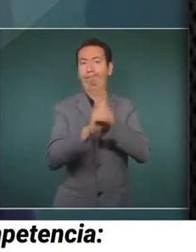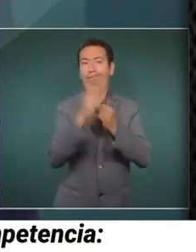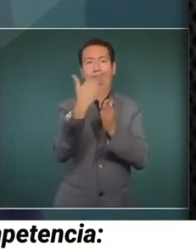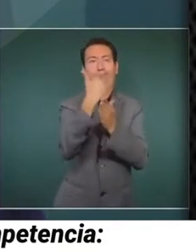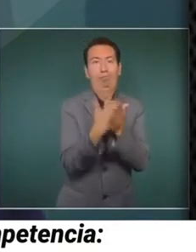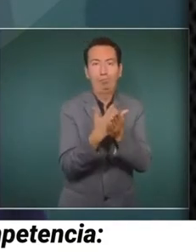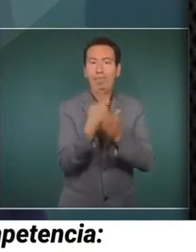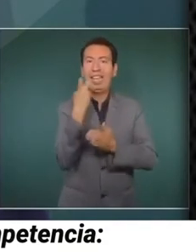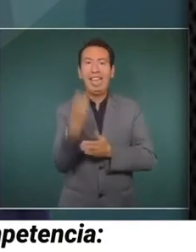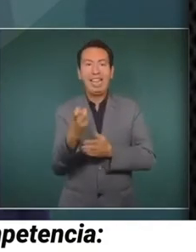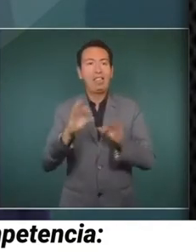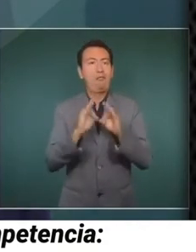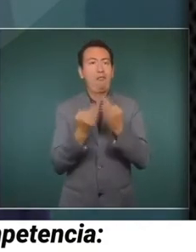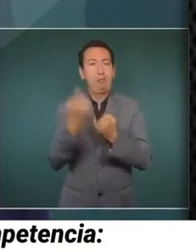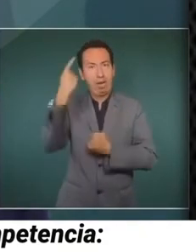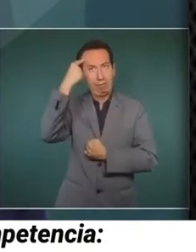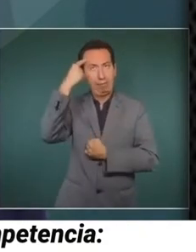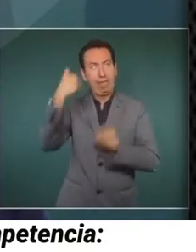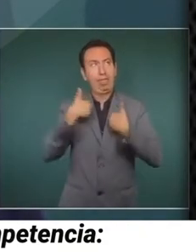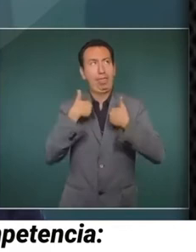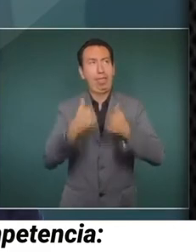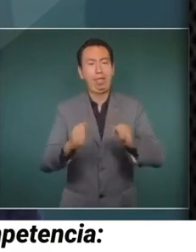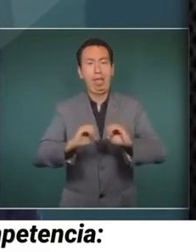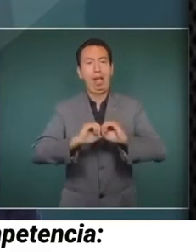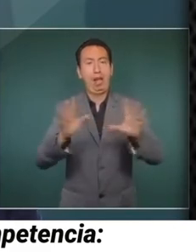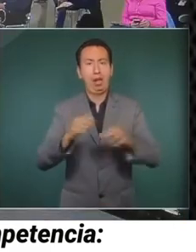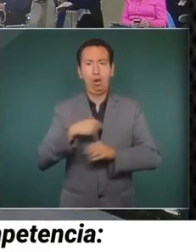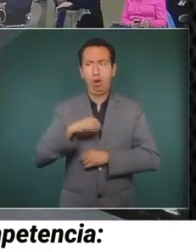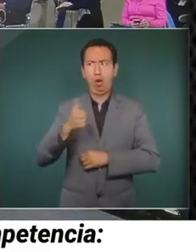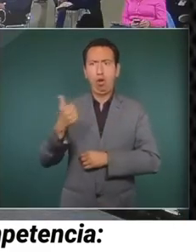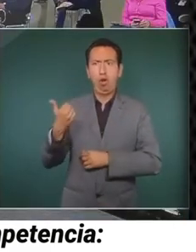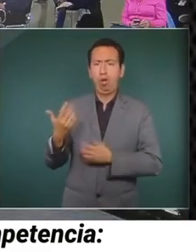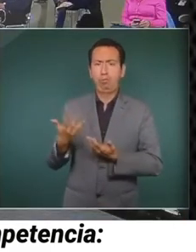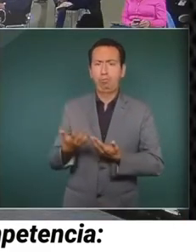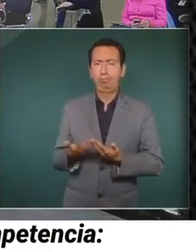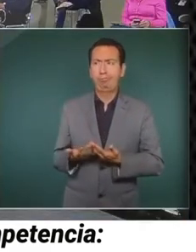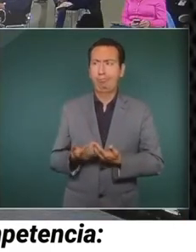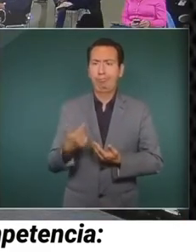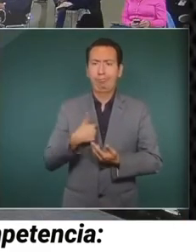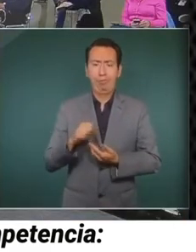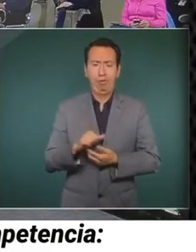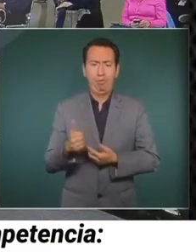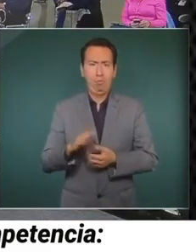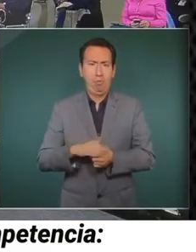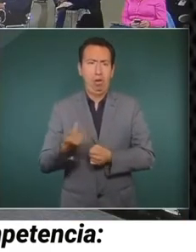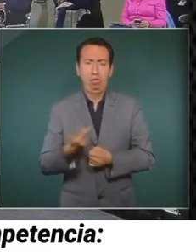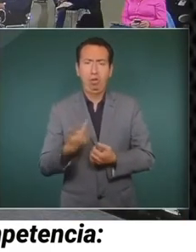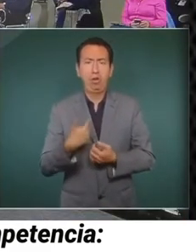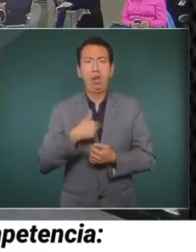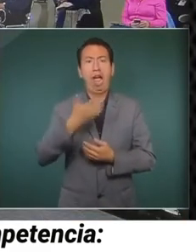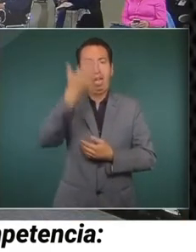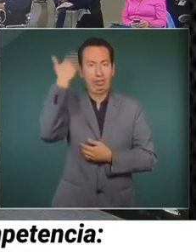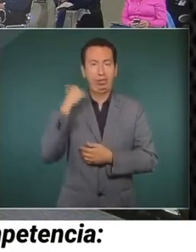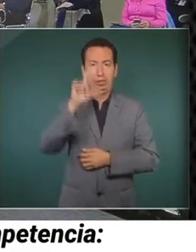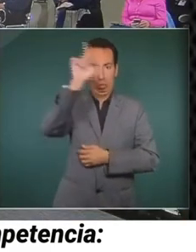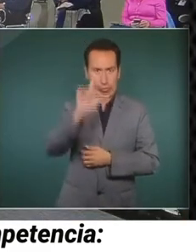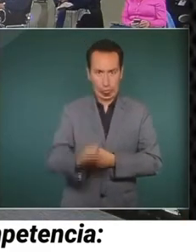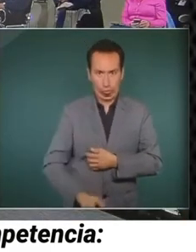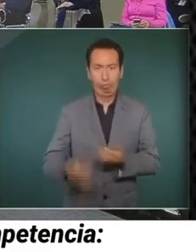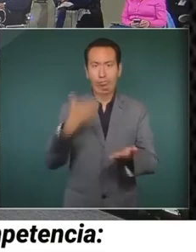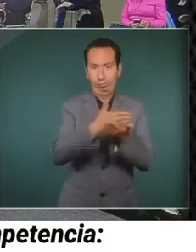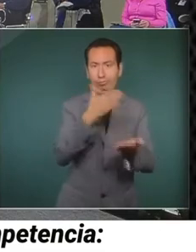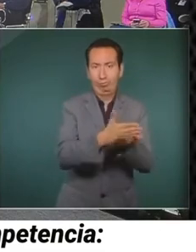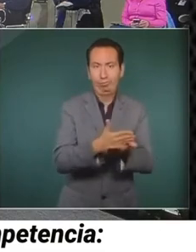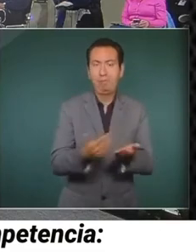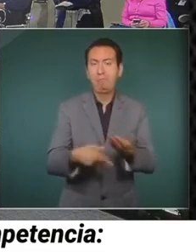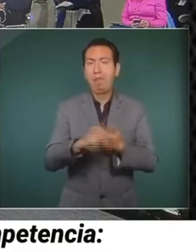evalúe únicamente en el ámbito de su competencia sin responsabilizarlo enteramente por la inseguridad que hay en Guanajuato. Durante la